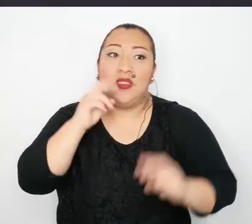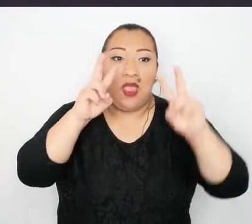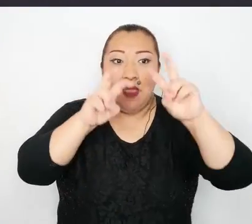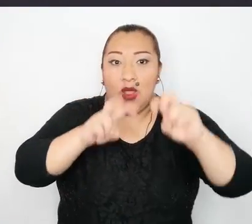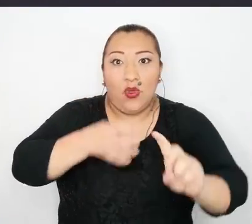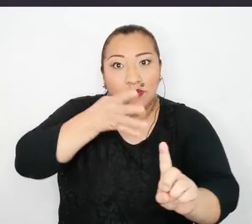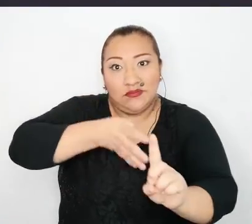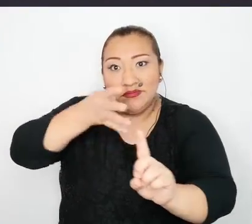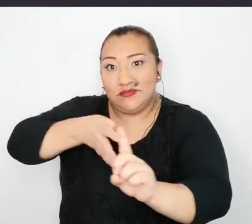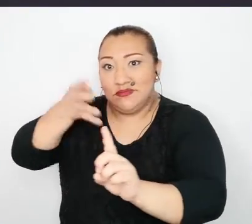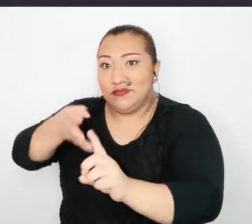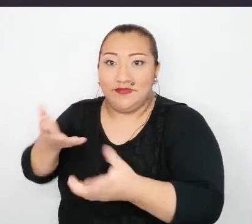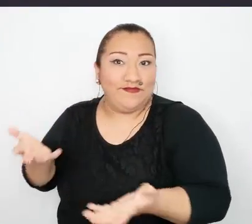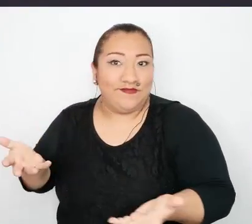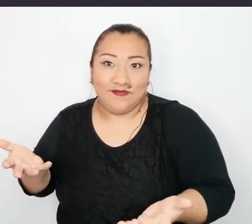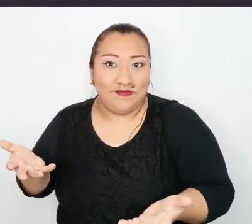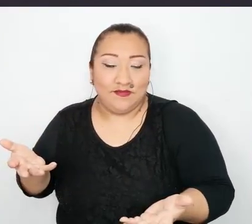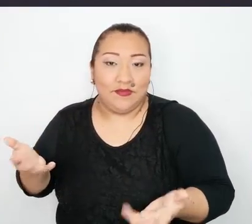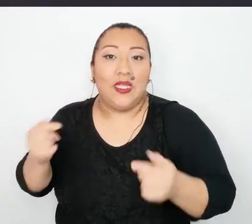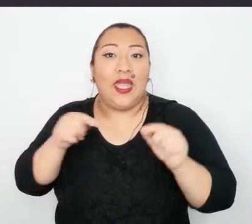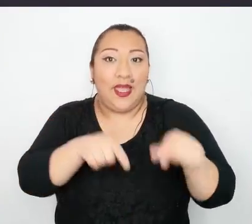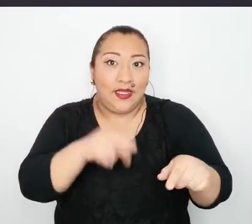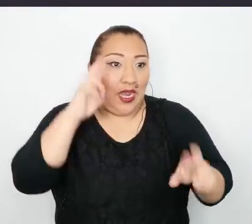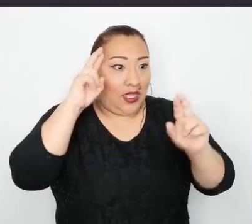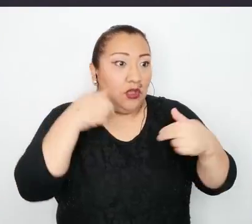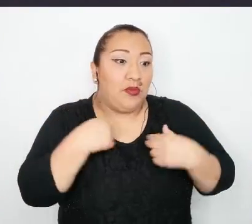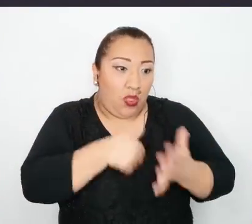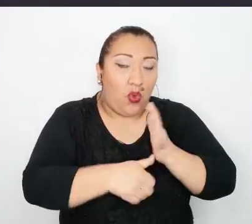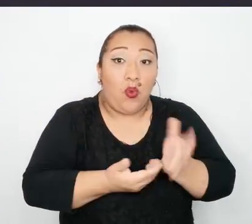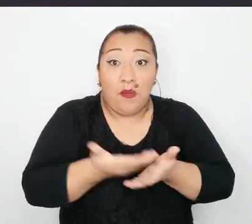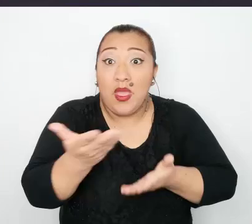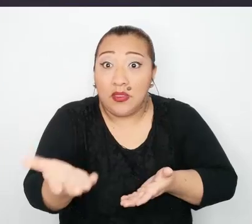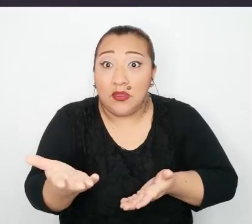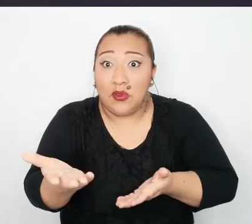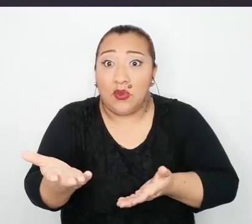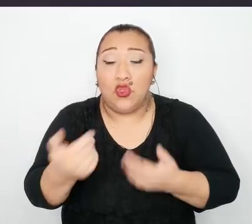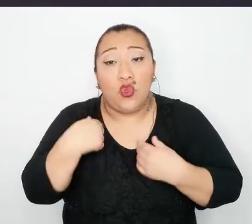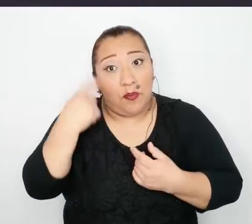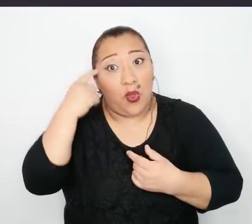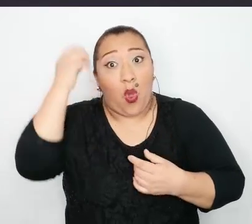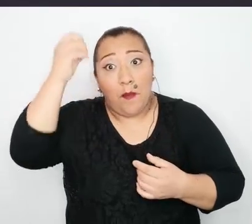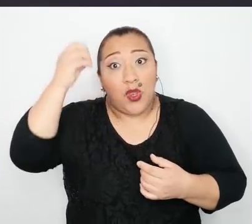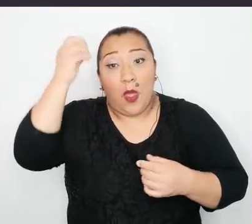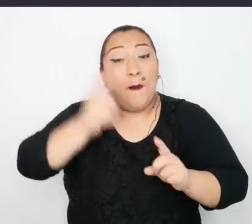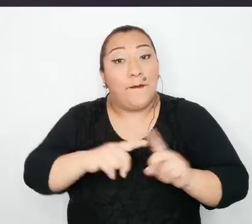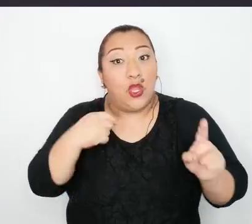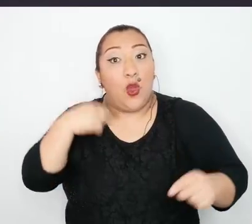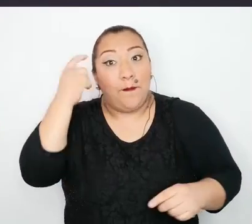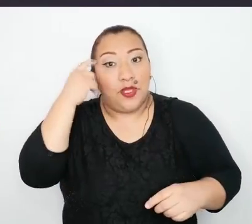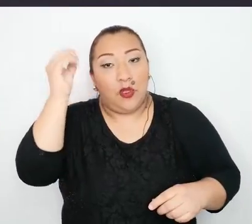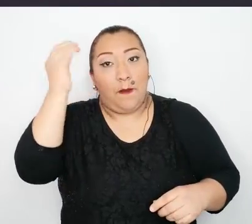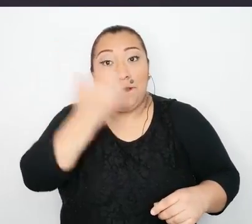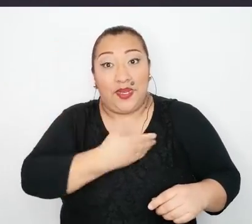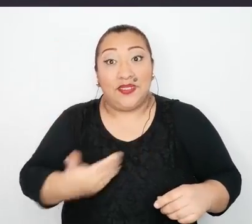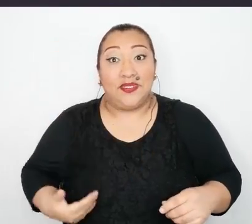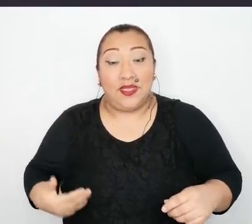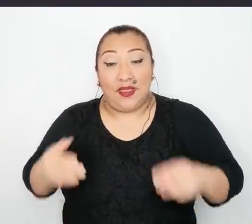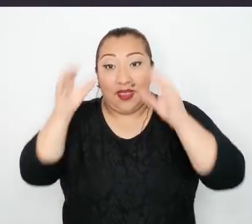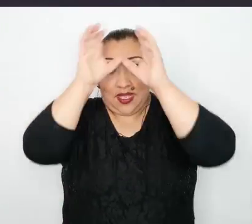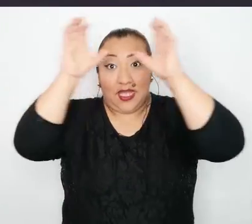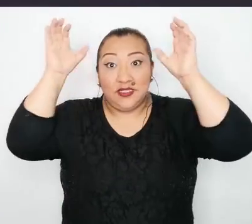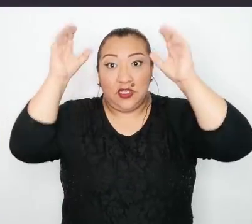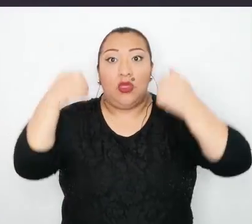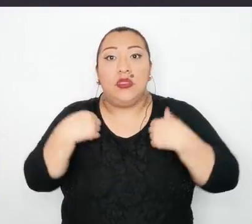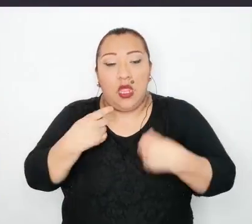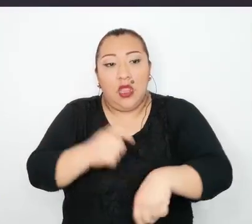pasado esos filtros, y precisamente esa es la razón de nuestro documento. Pero también consideramos que el presidente